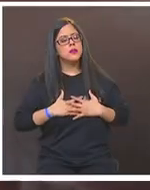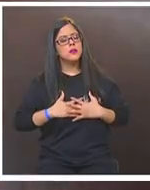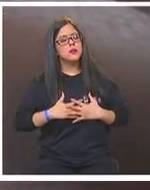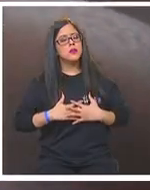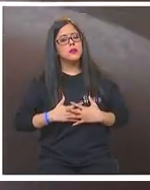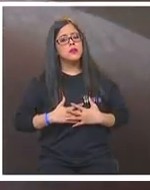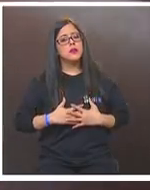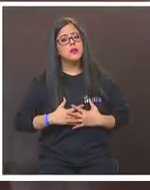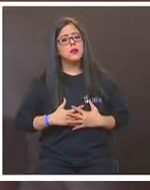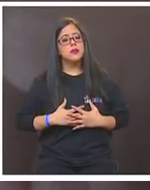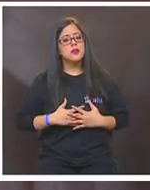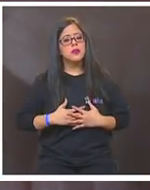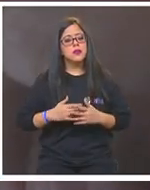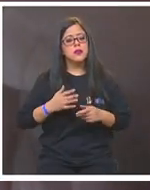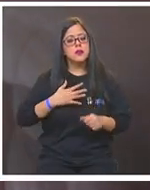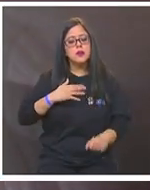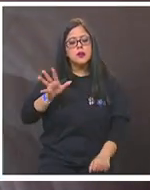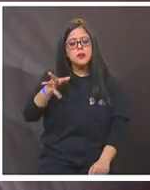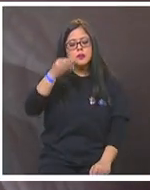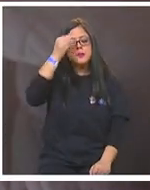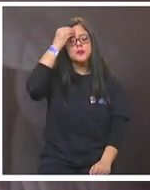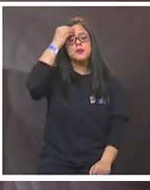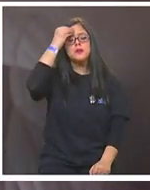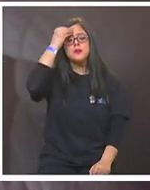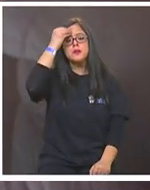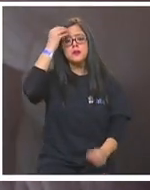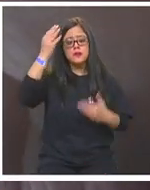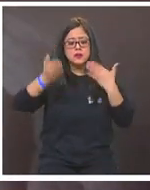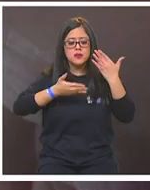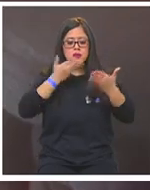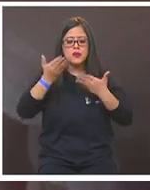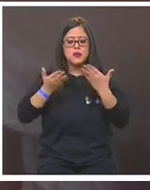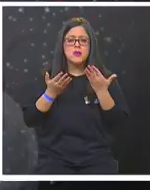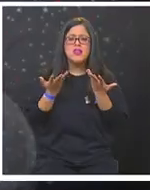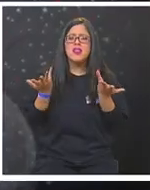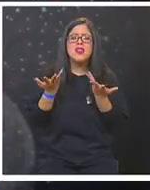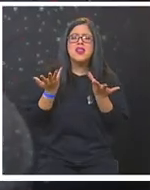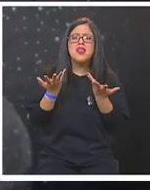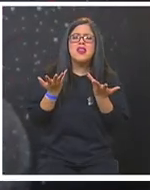Esa me identifica a mí. Algo le pasa a mi héroe.